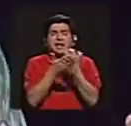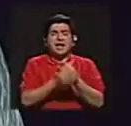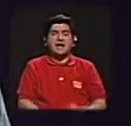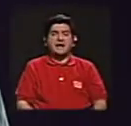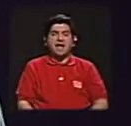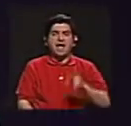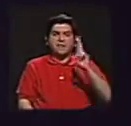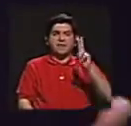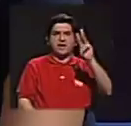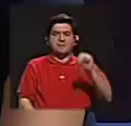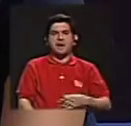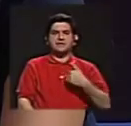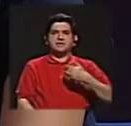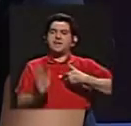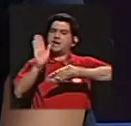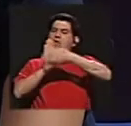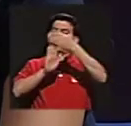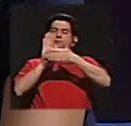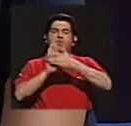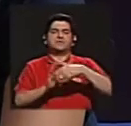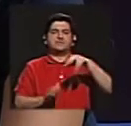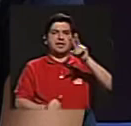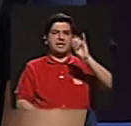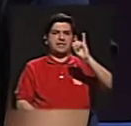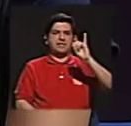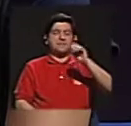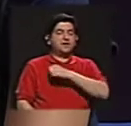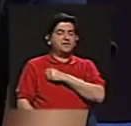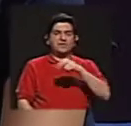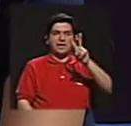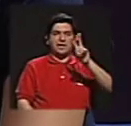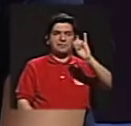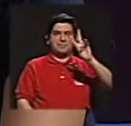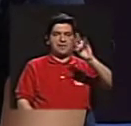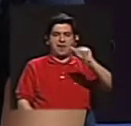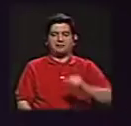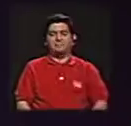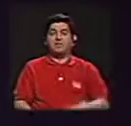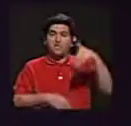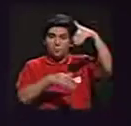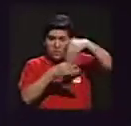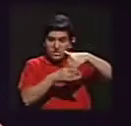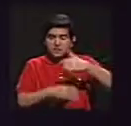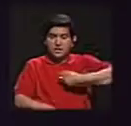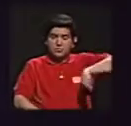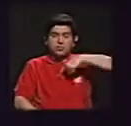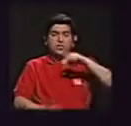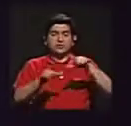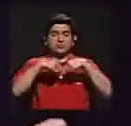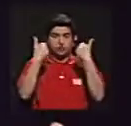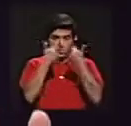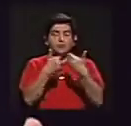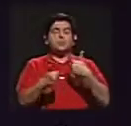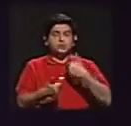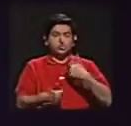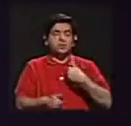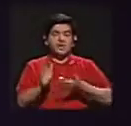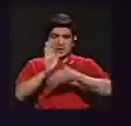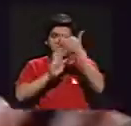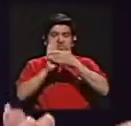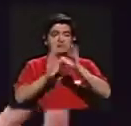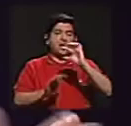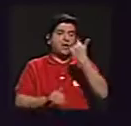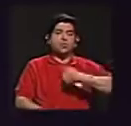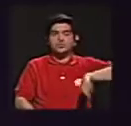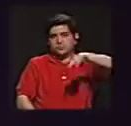Martin tiene la portada de Viva. Uh-huh. O, al interior nuestro, pues, ciertos grupos tienen la portada de Viva, y otros estamos